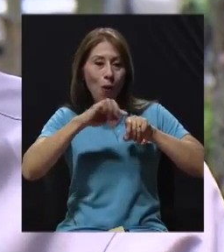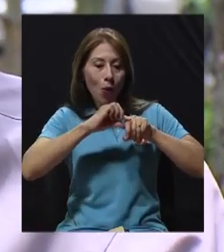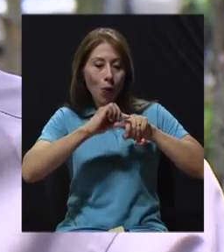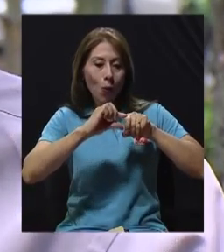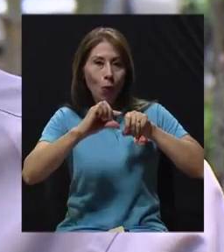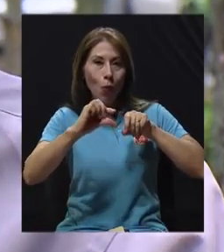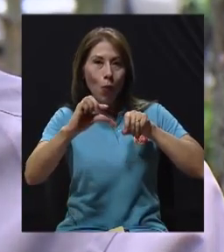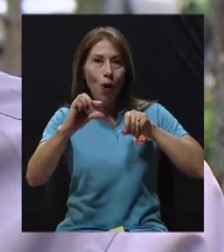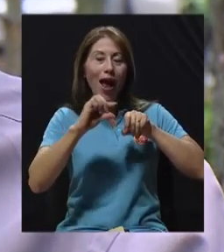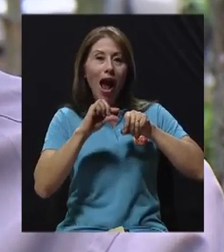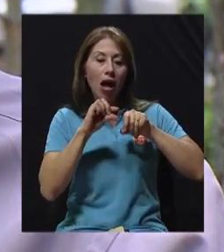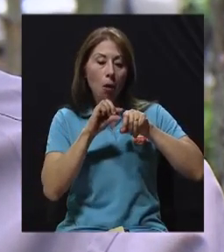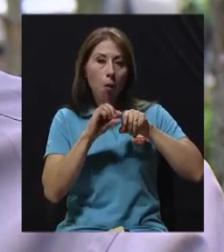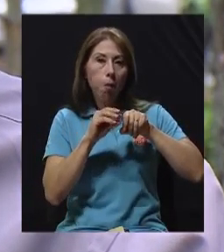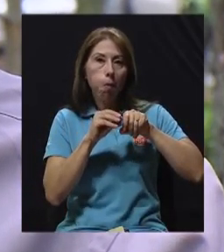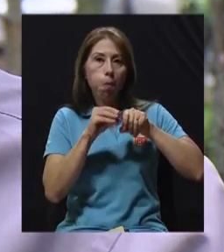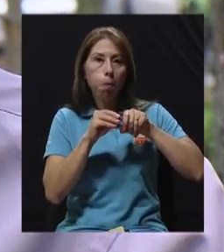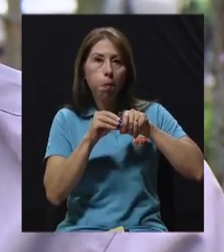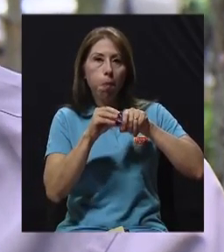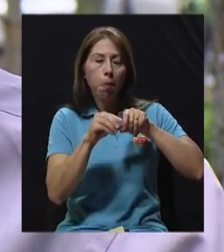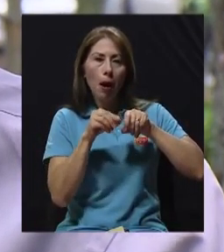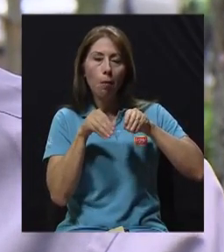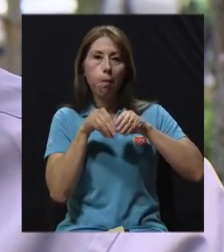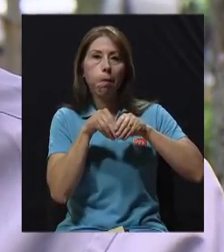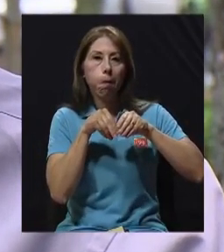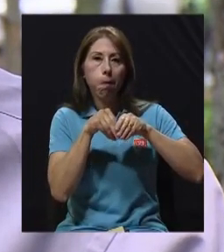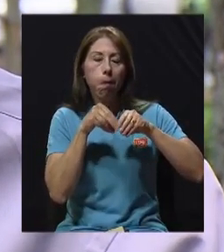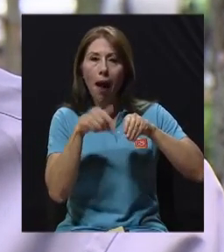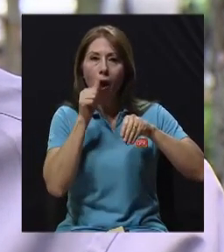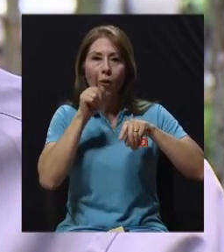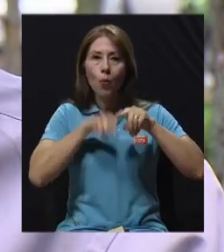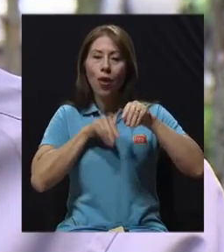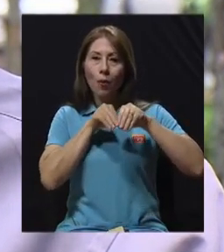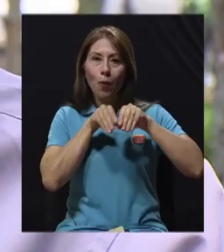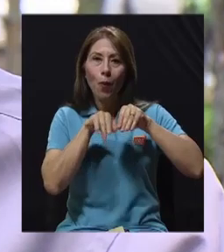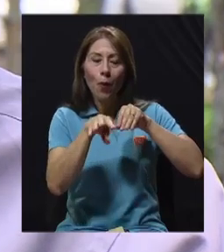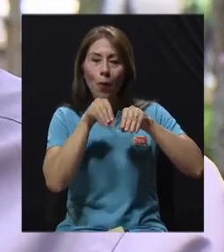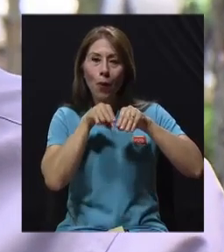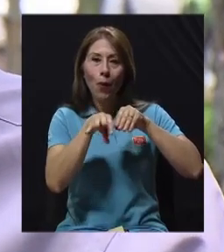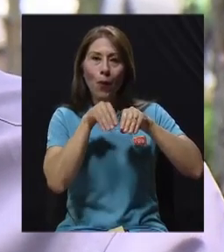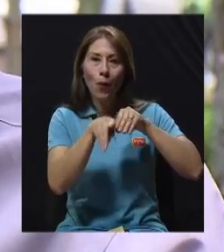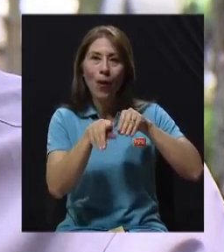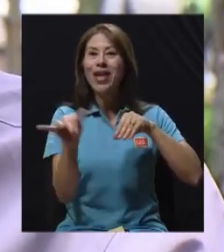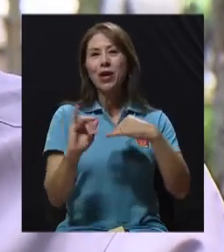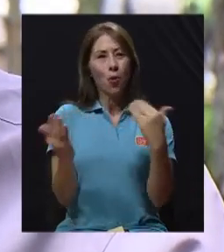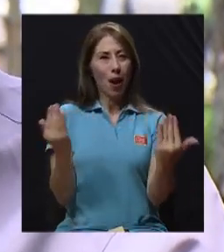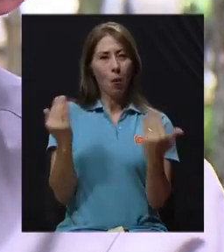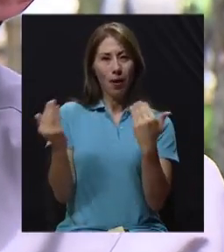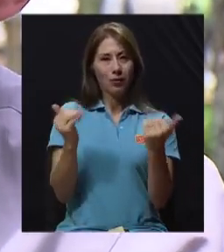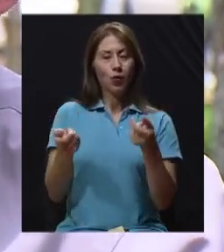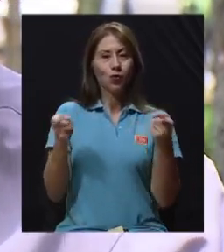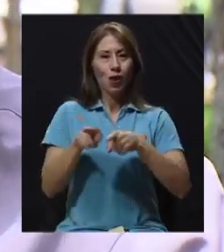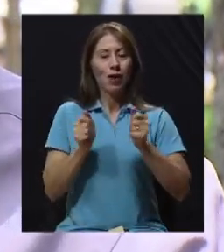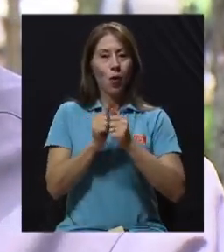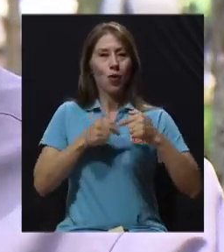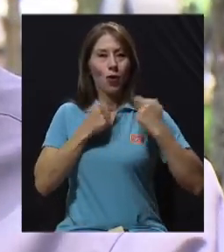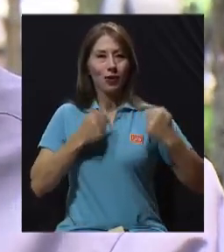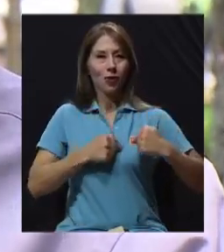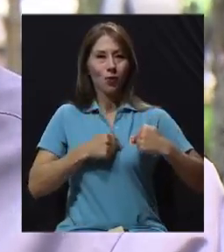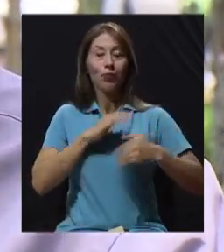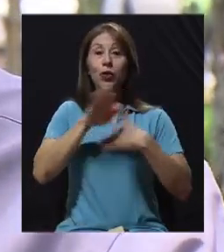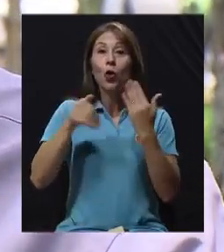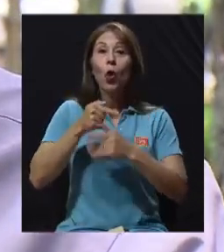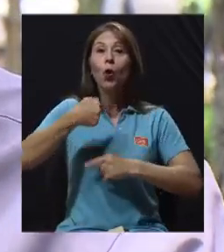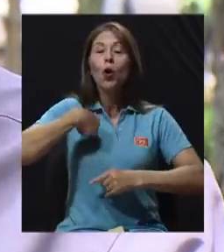van quedando pequeños restos de diferentes cosas que uno utiliza, digamos, en la casa. Lo mismo le sucede al corazón. Todo lo que uno